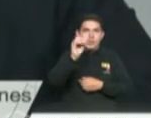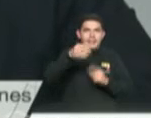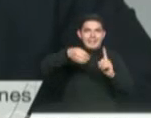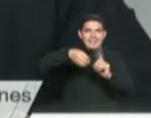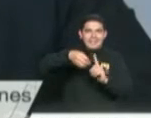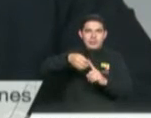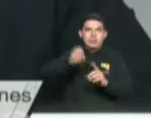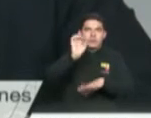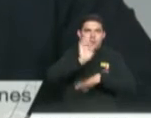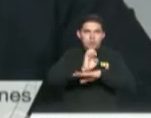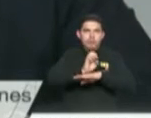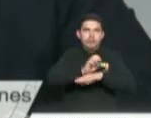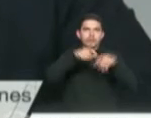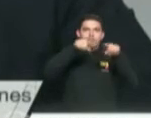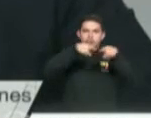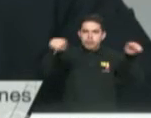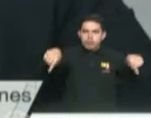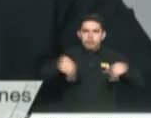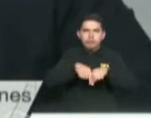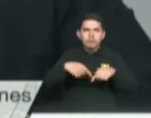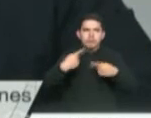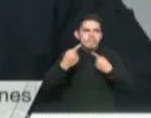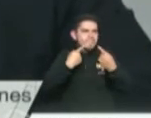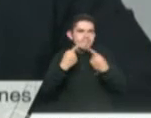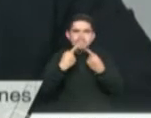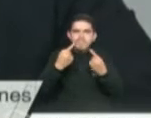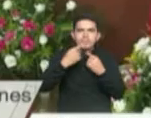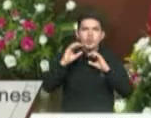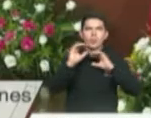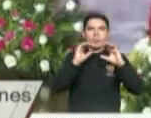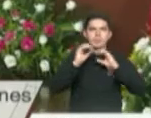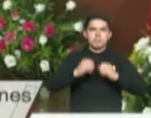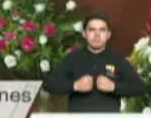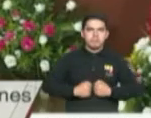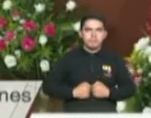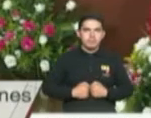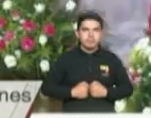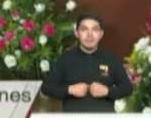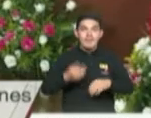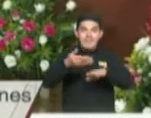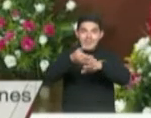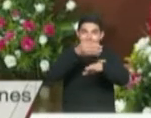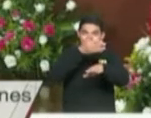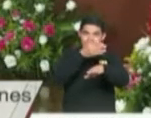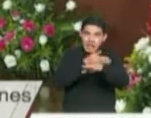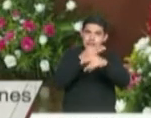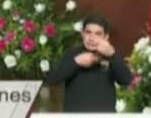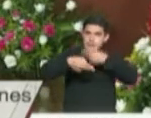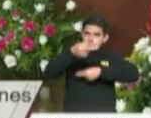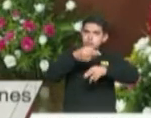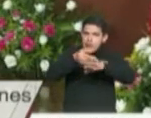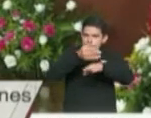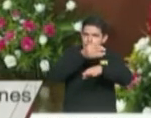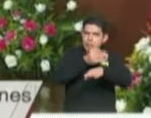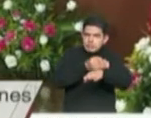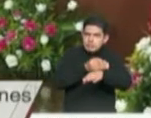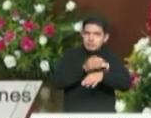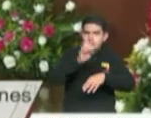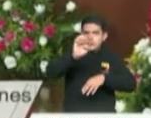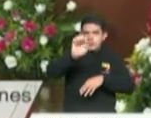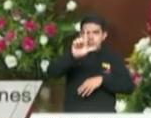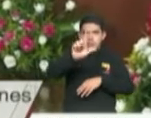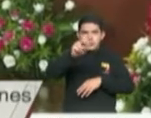la mesa pública de conversaciones previo al inicio de la etapa de negociaciones el ln se